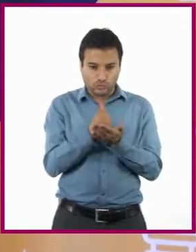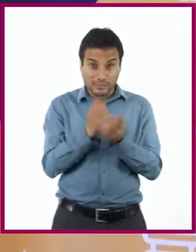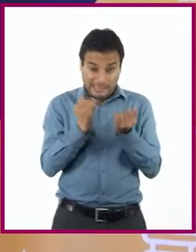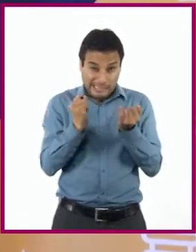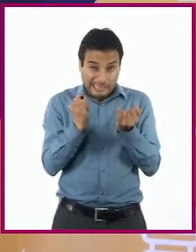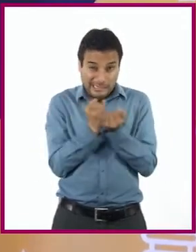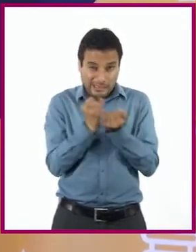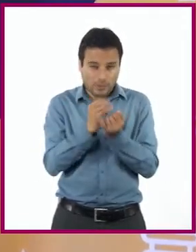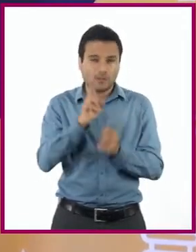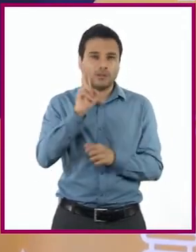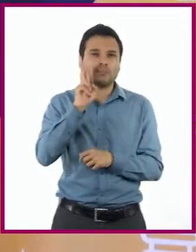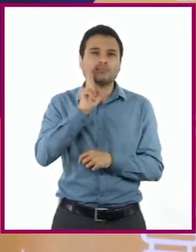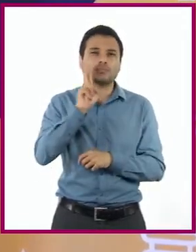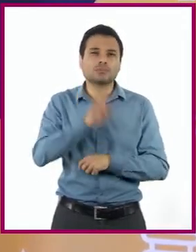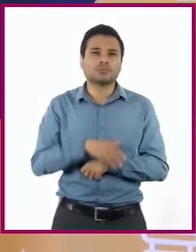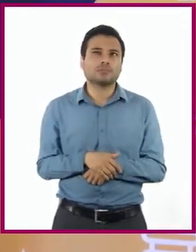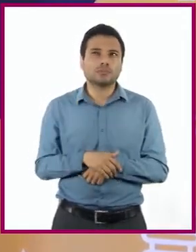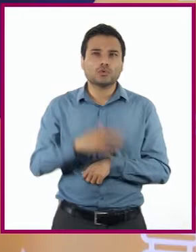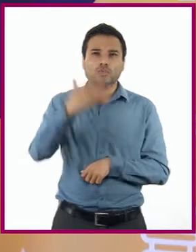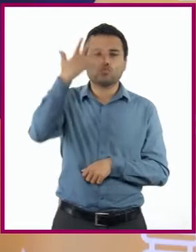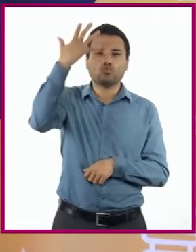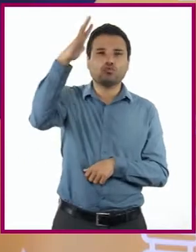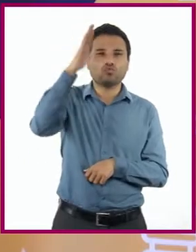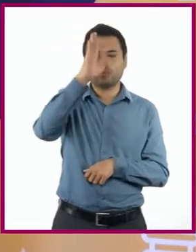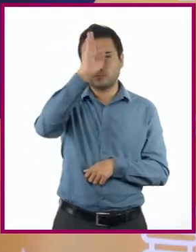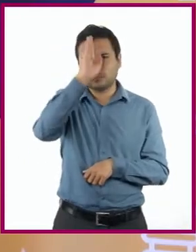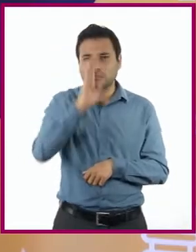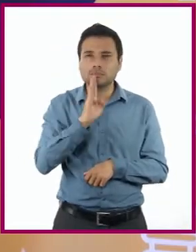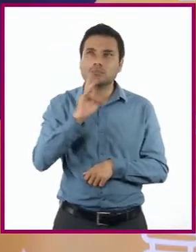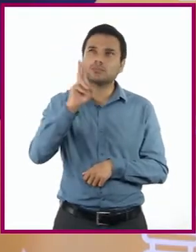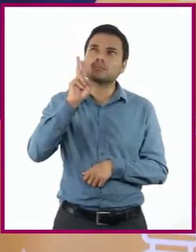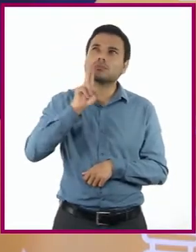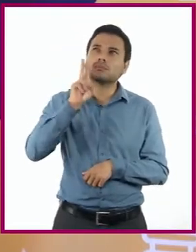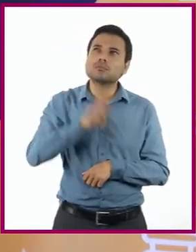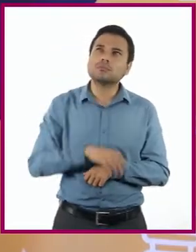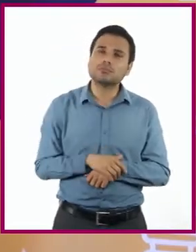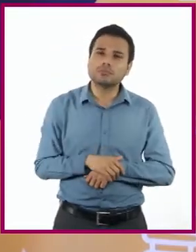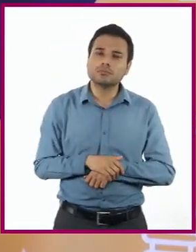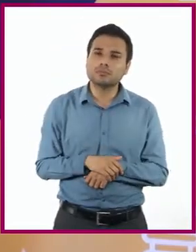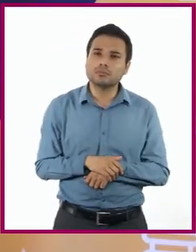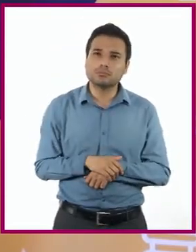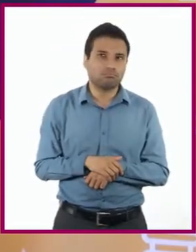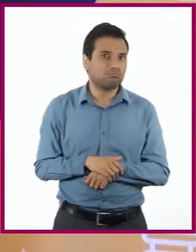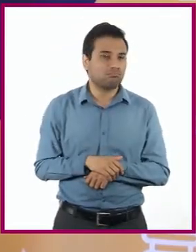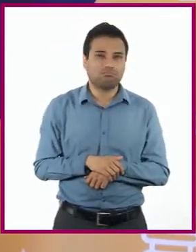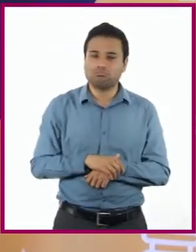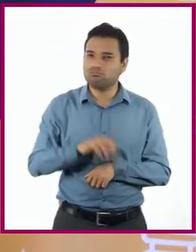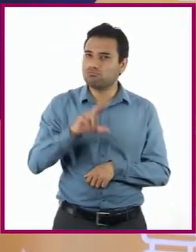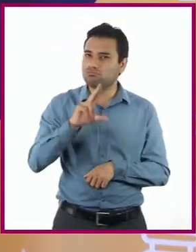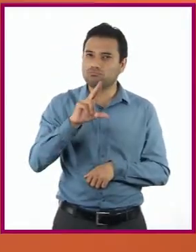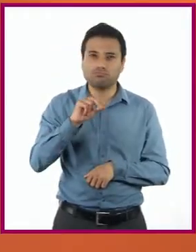mismo resultado durante el solsticio de verano a mediodía y descubrió que no era así.